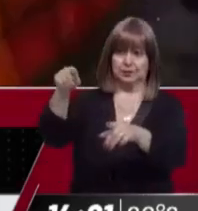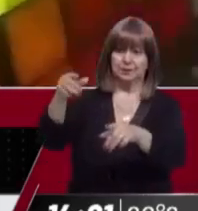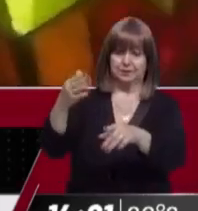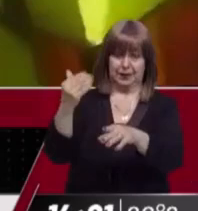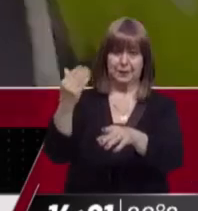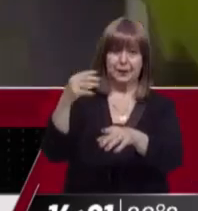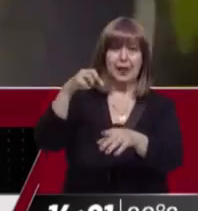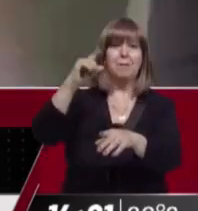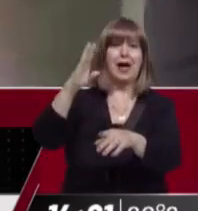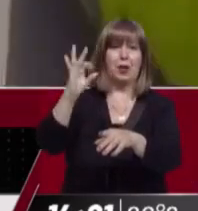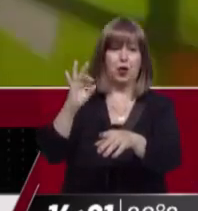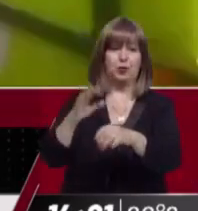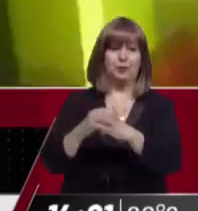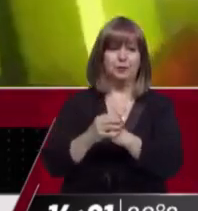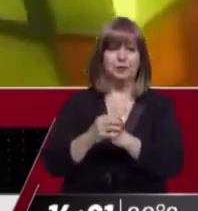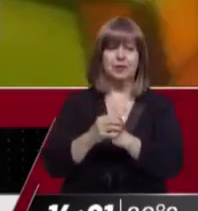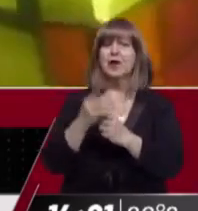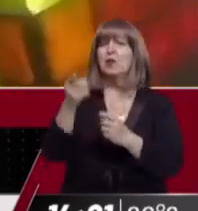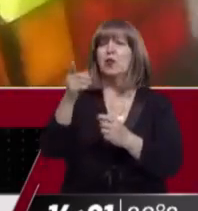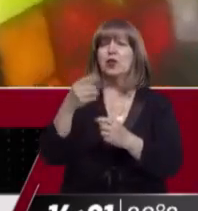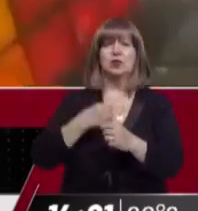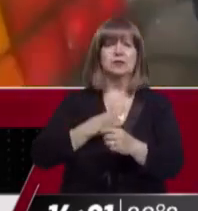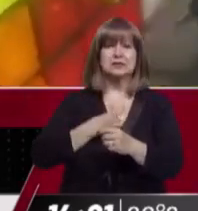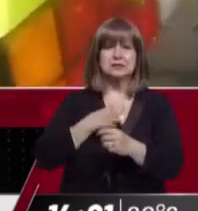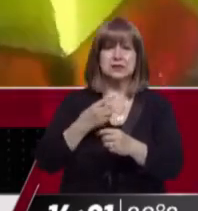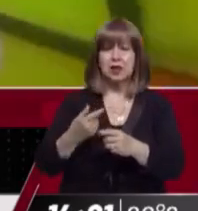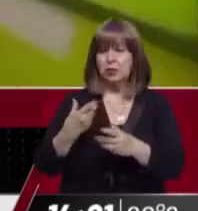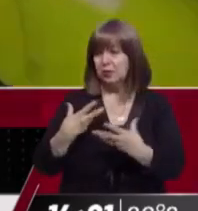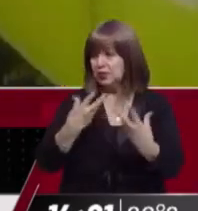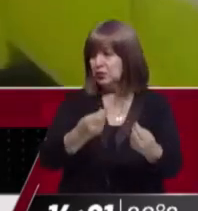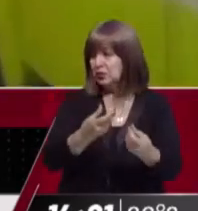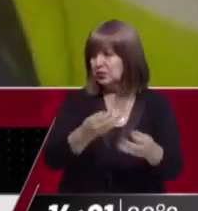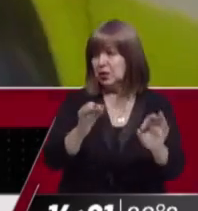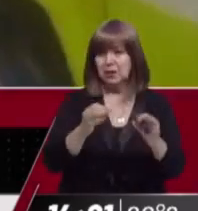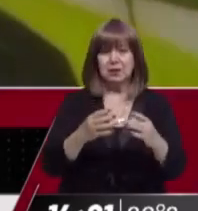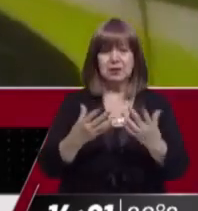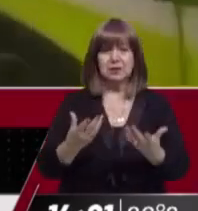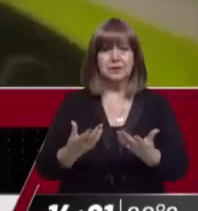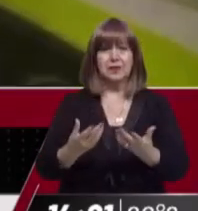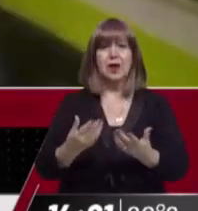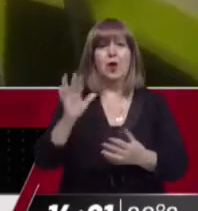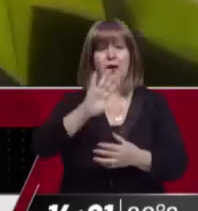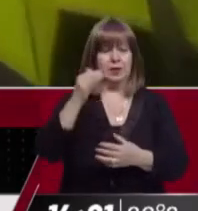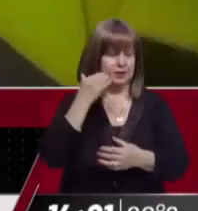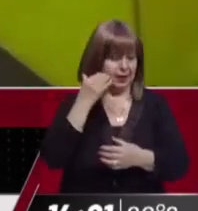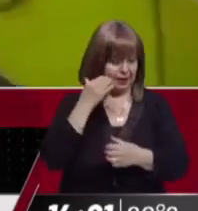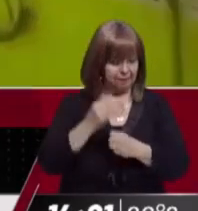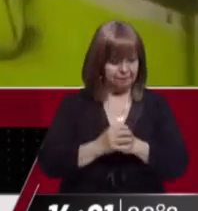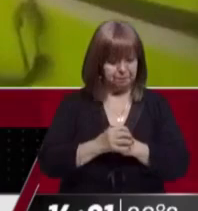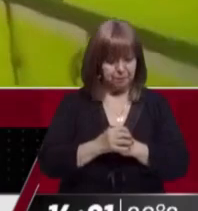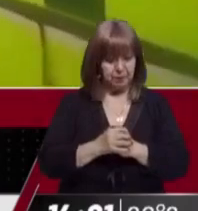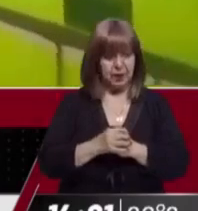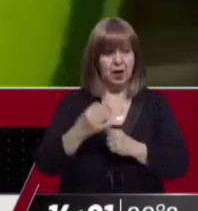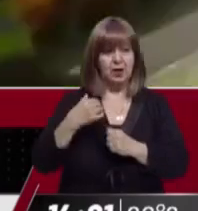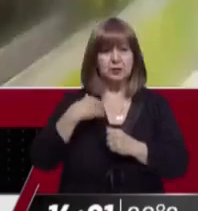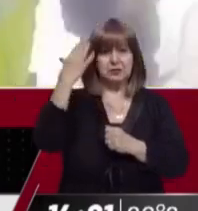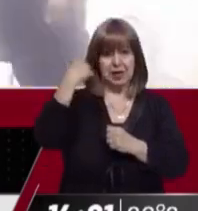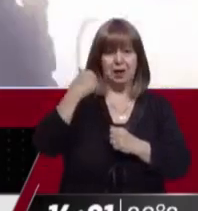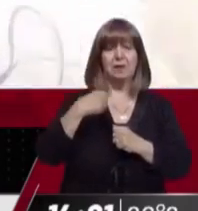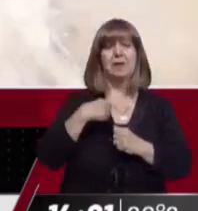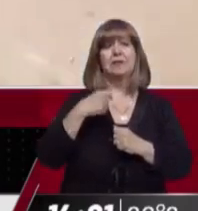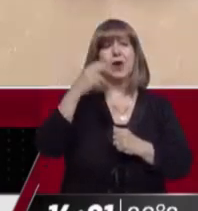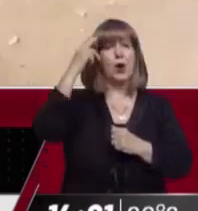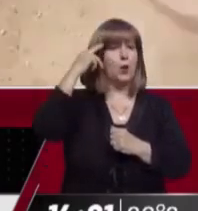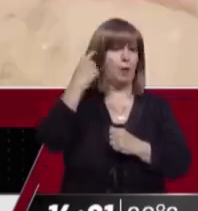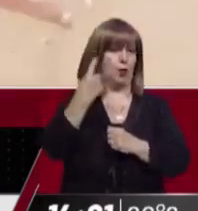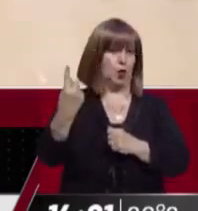la verdad que cuando te empiezan a tirar piedras y estás ahí intentando salvar vidas. Sí, buenas tardes. Nosotros lo llama el CEO, el